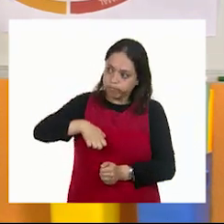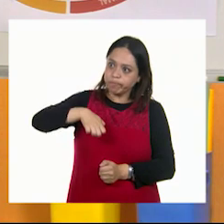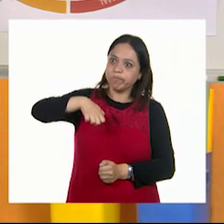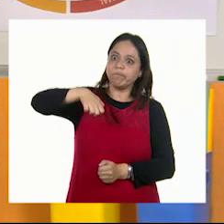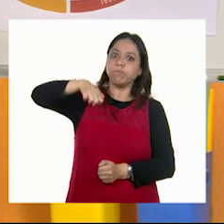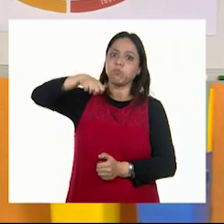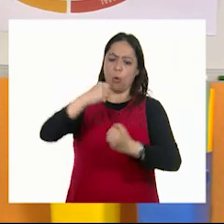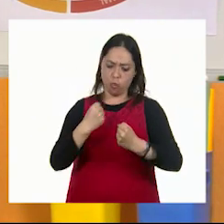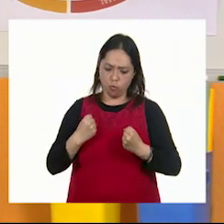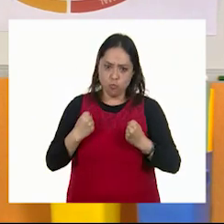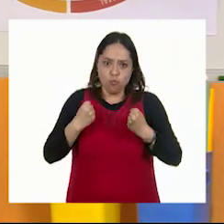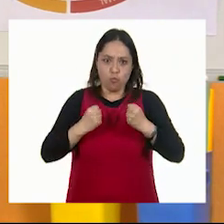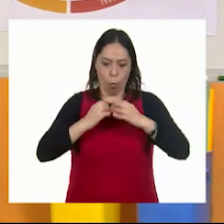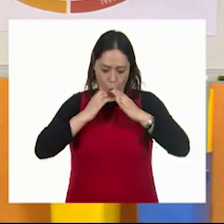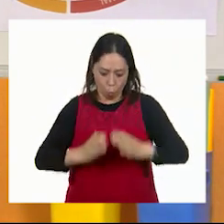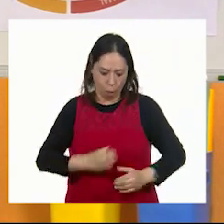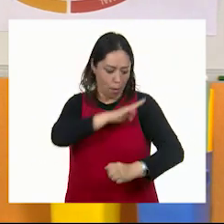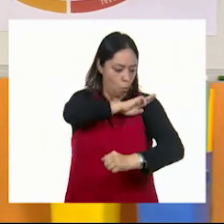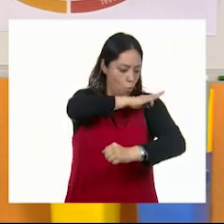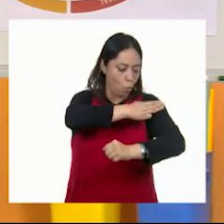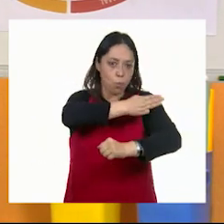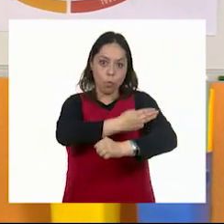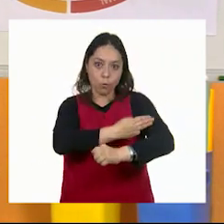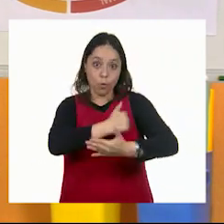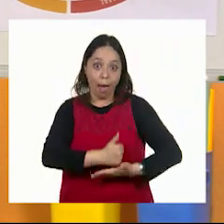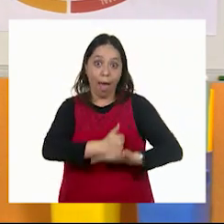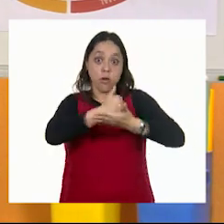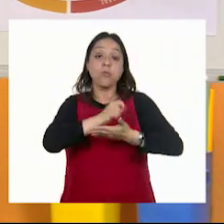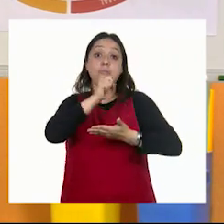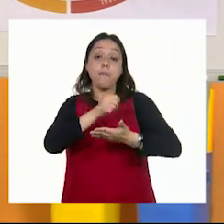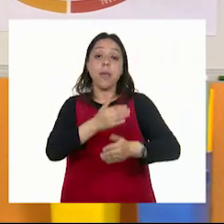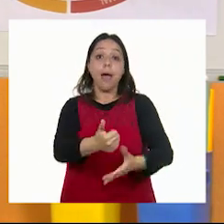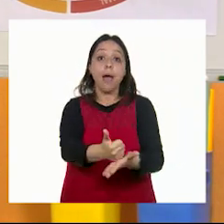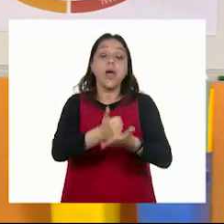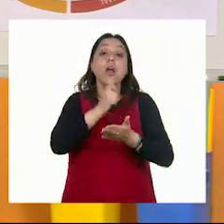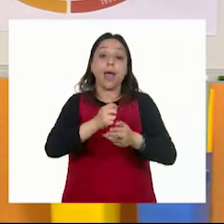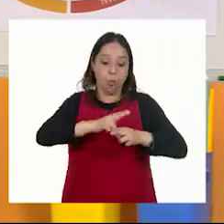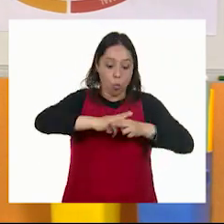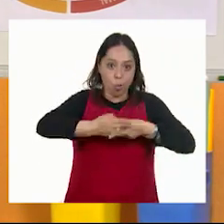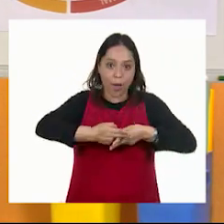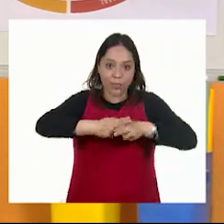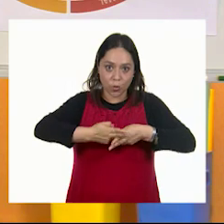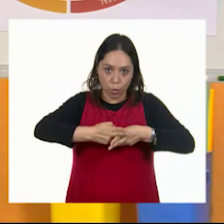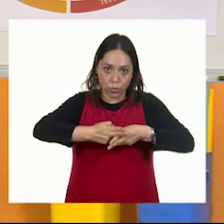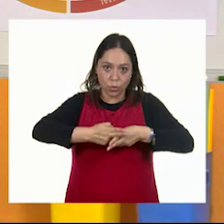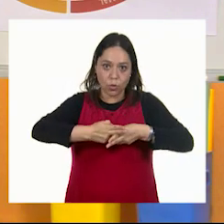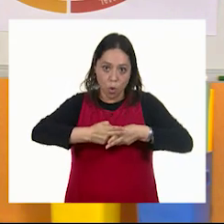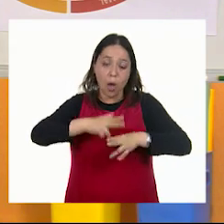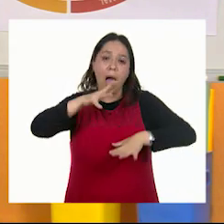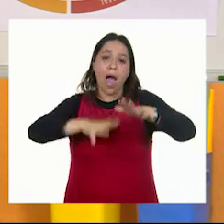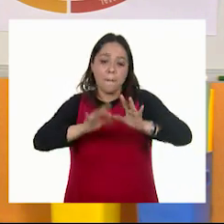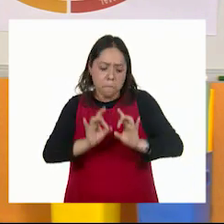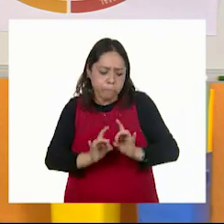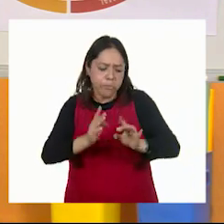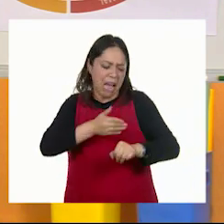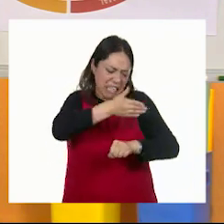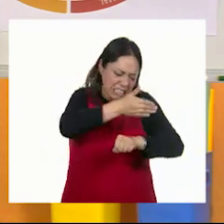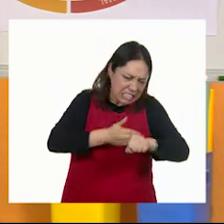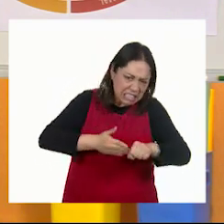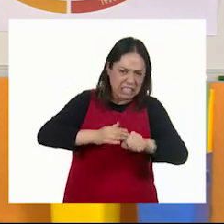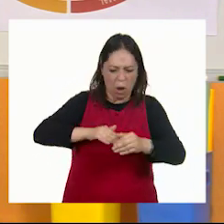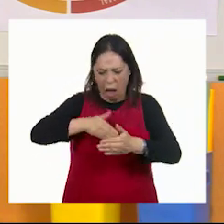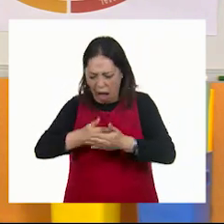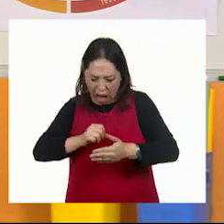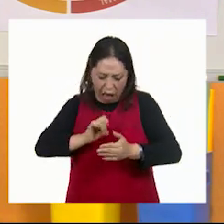y fortalecen nuestros músculos y huesos, pero también contribuyen a que cuando nos cortamos o nos raspamos,